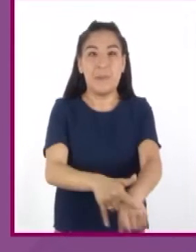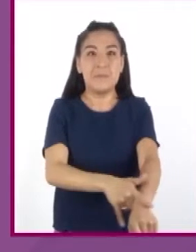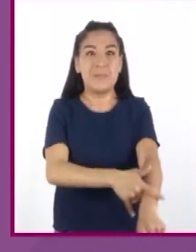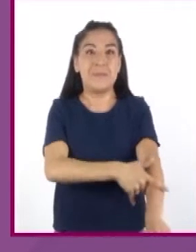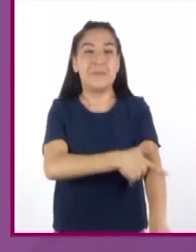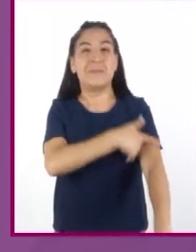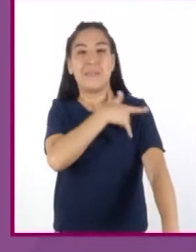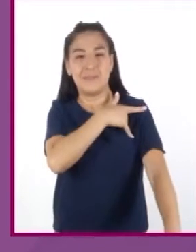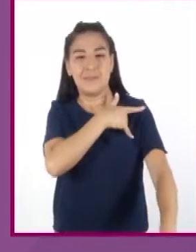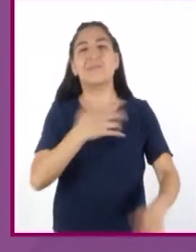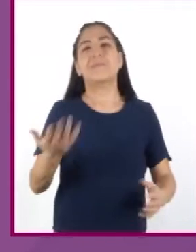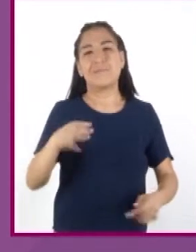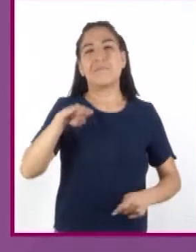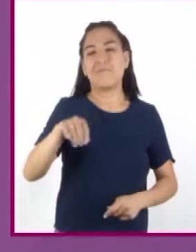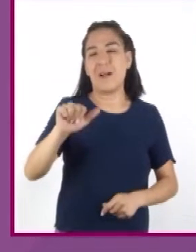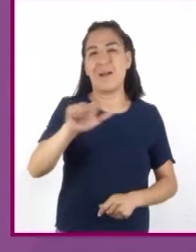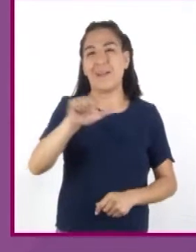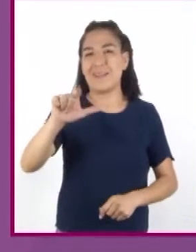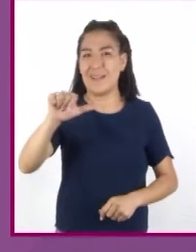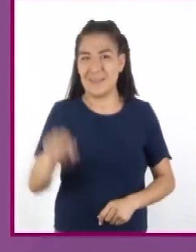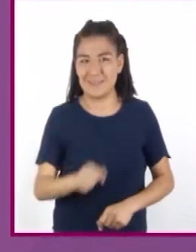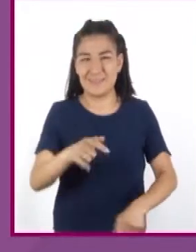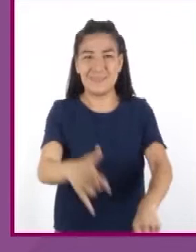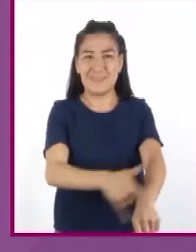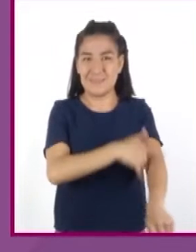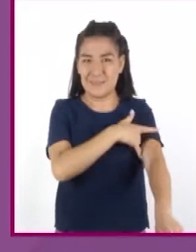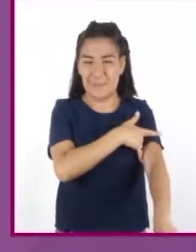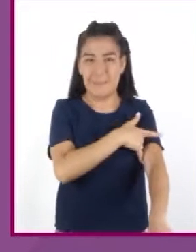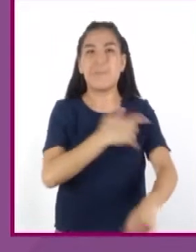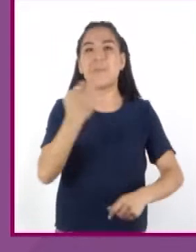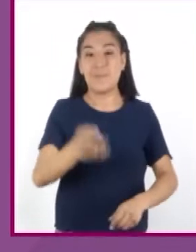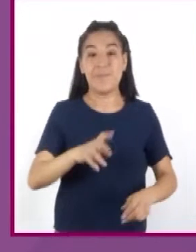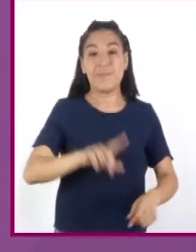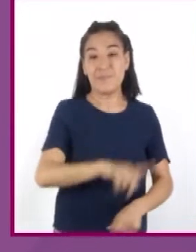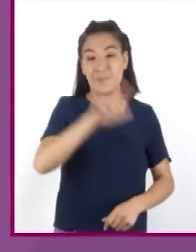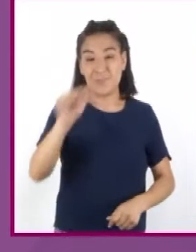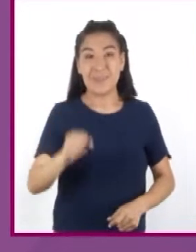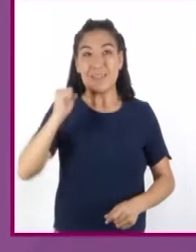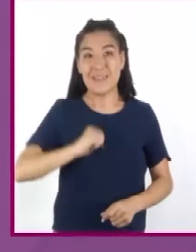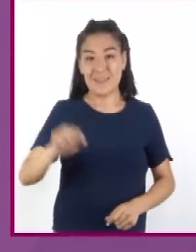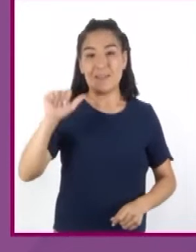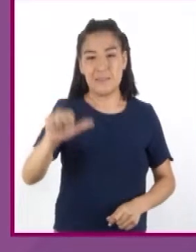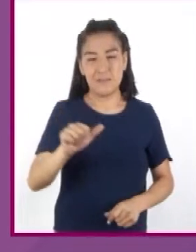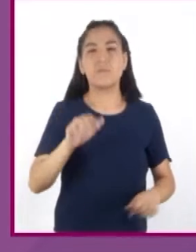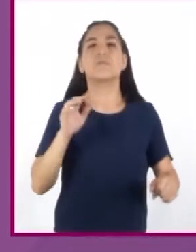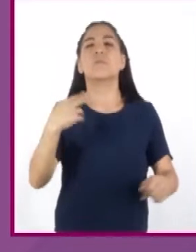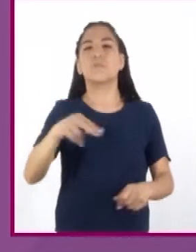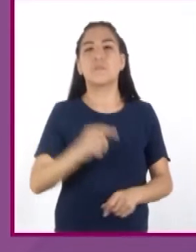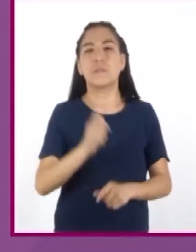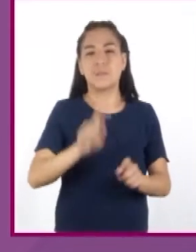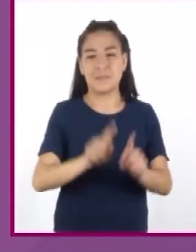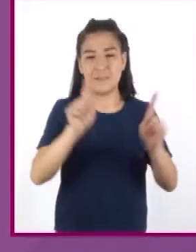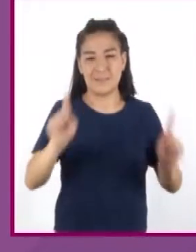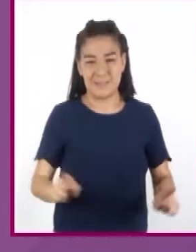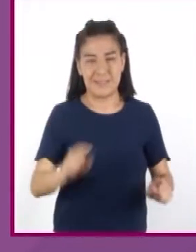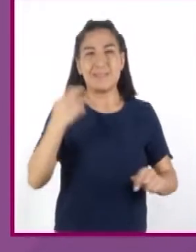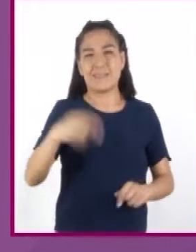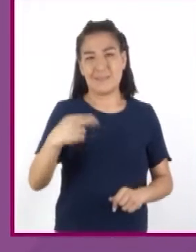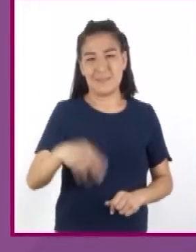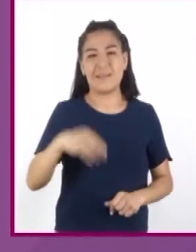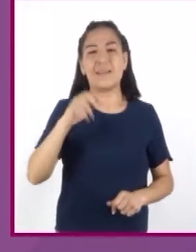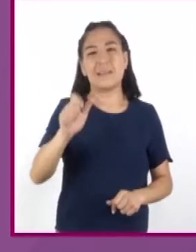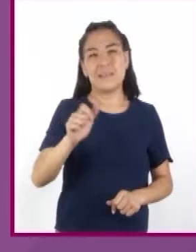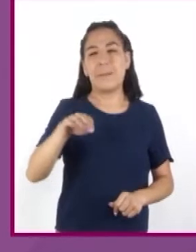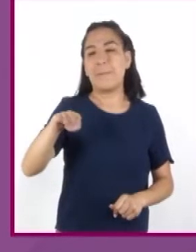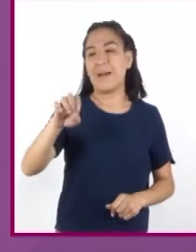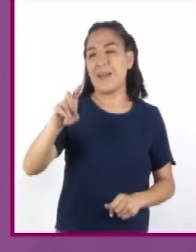se le denominó mallas. Para el siglo XVI sufrió otra modificación y la prenda se dividió en dos. De ahí las medias, que proviene